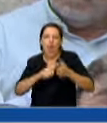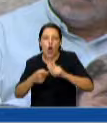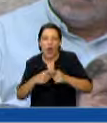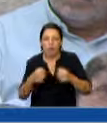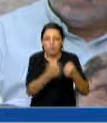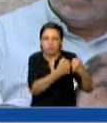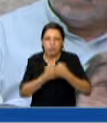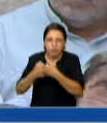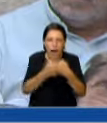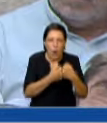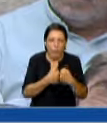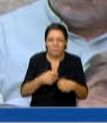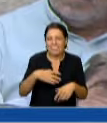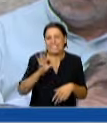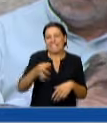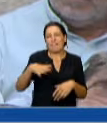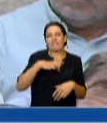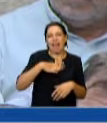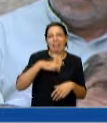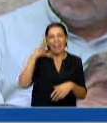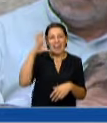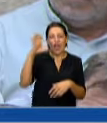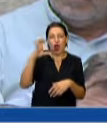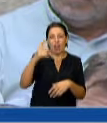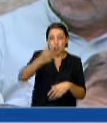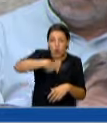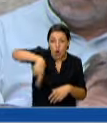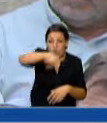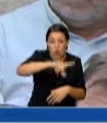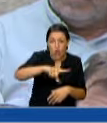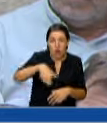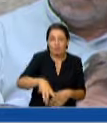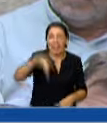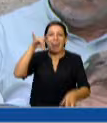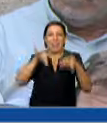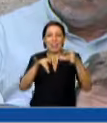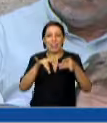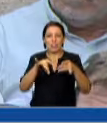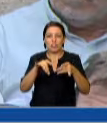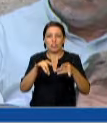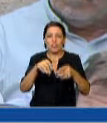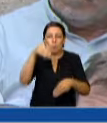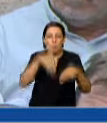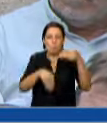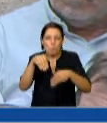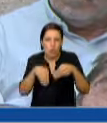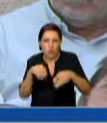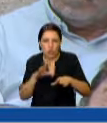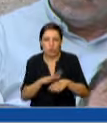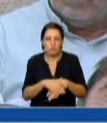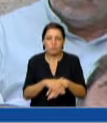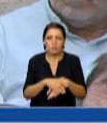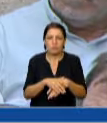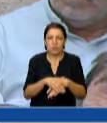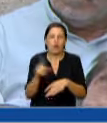ser, que no sabía si había que suspender o no la sesión, pero que realmente esto era una locura. Lo que estaba sucediendo a las 7:30 de la tarde